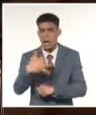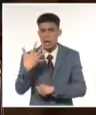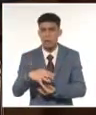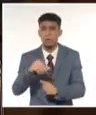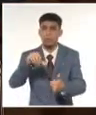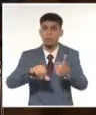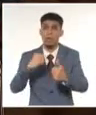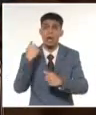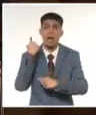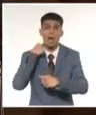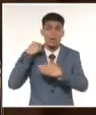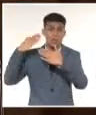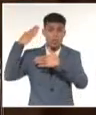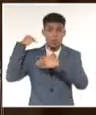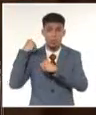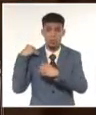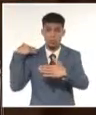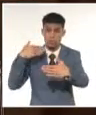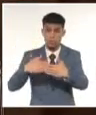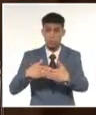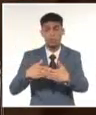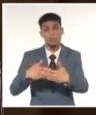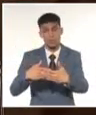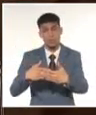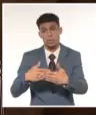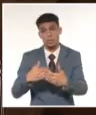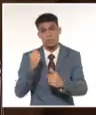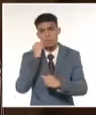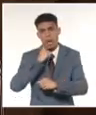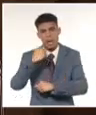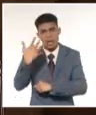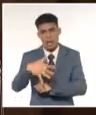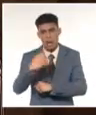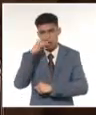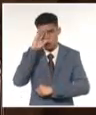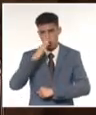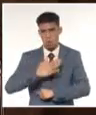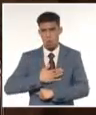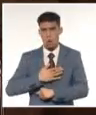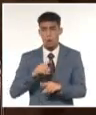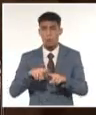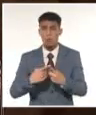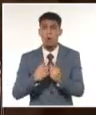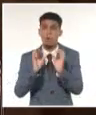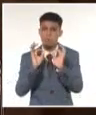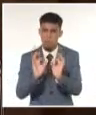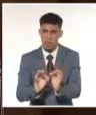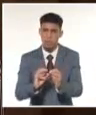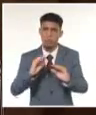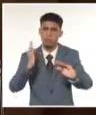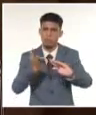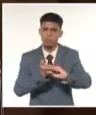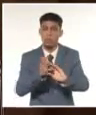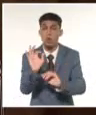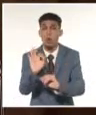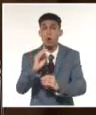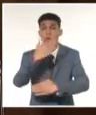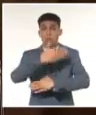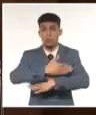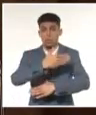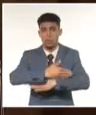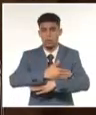anteriores, a lo cual se suma que todo es mucho más caro para Cuba por los obstáculos a sortear como consecuencia del